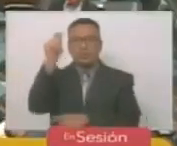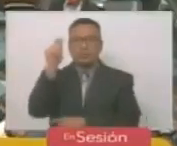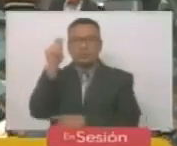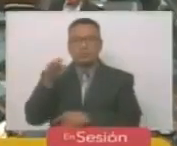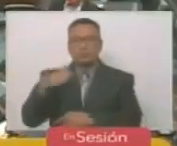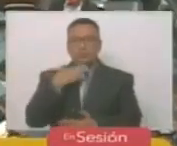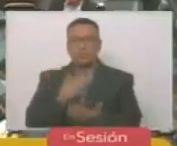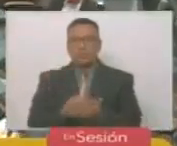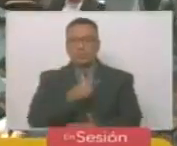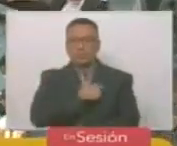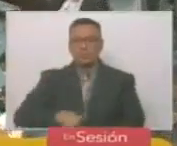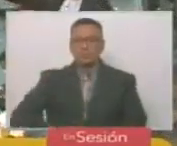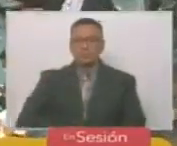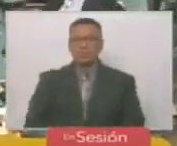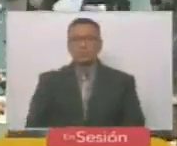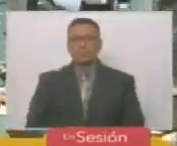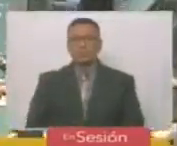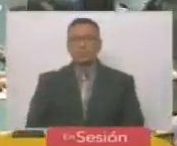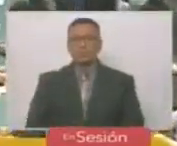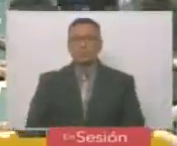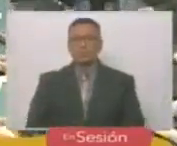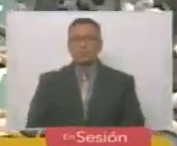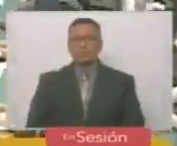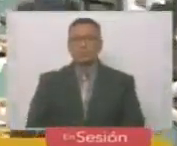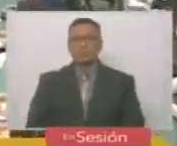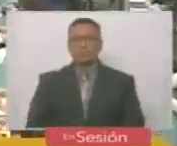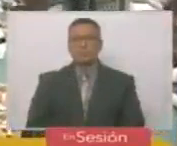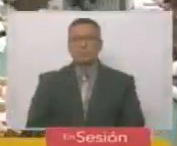Gracias, presidente. En la